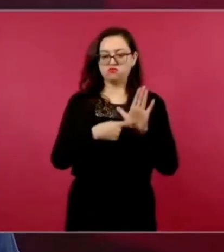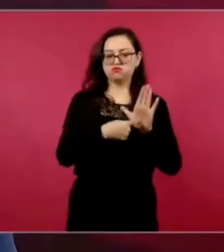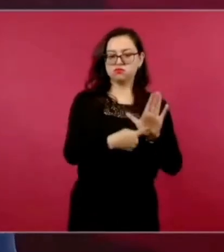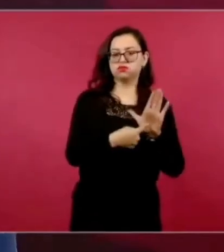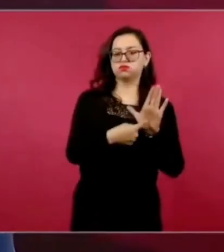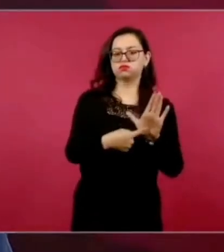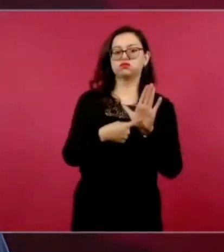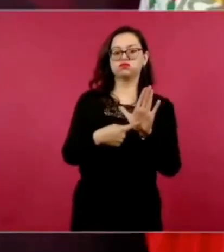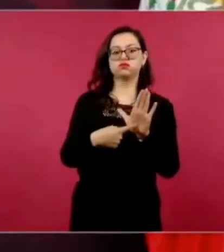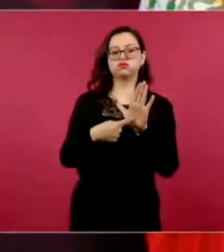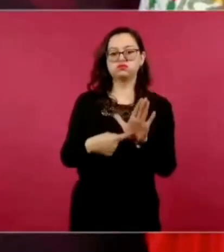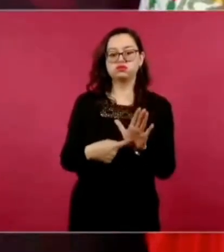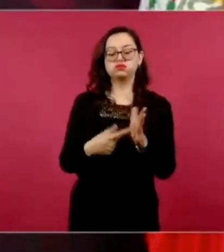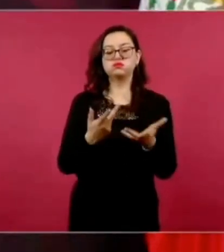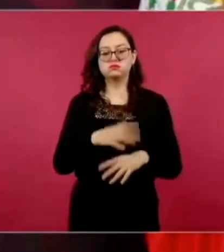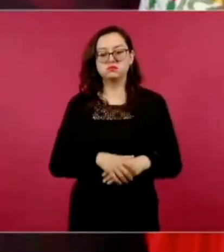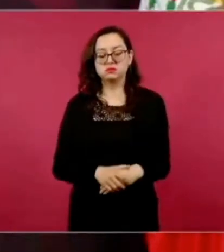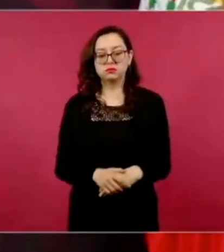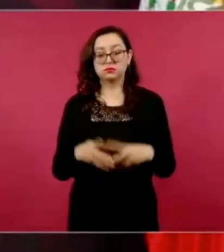y los he resuelto por esto.